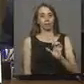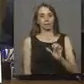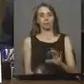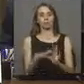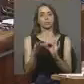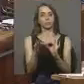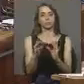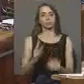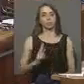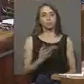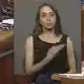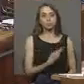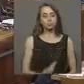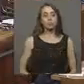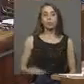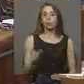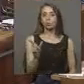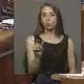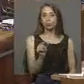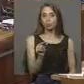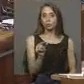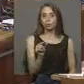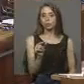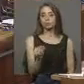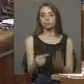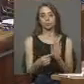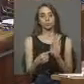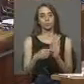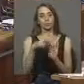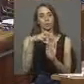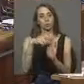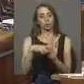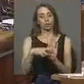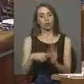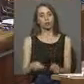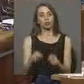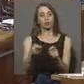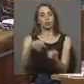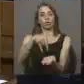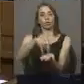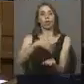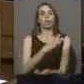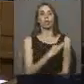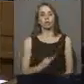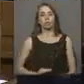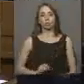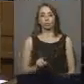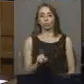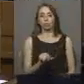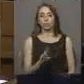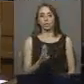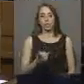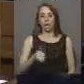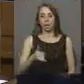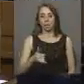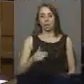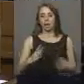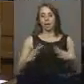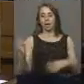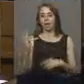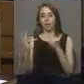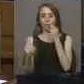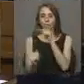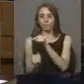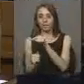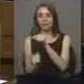Gracias, señor Presidente. Muy brevemente, este es un proyecto del diputado Zabac. Y quiero felicitarlo a él